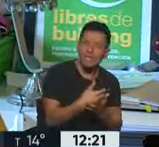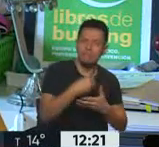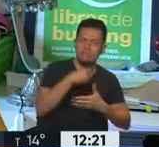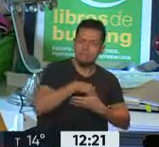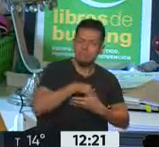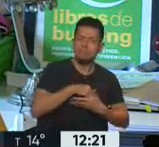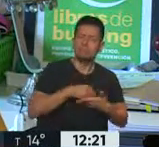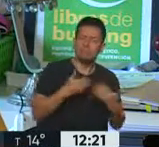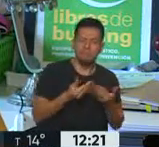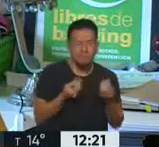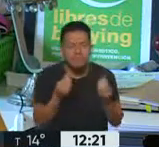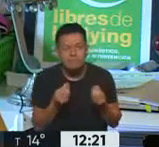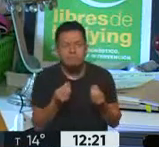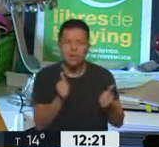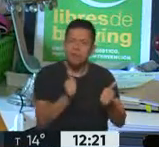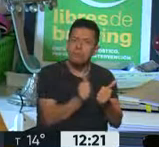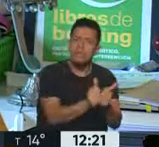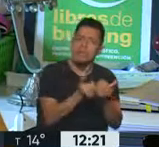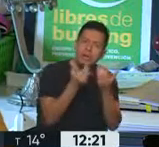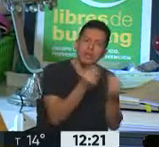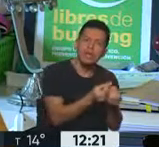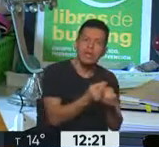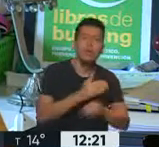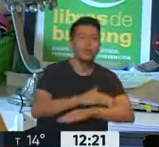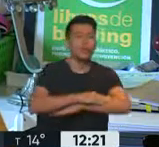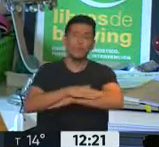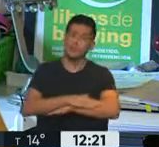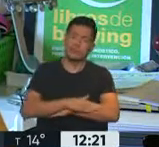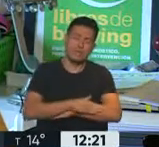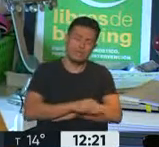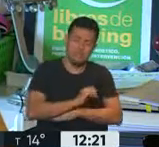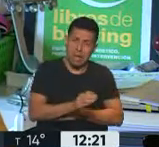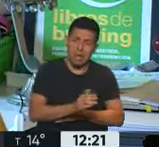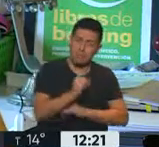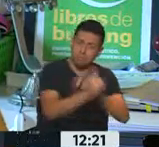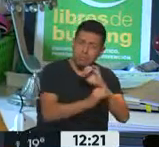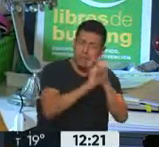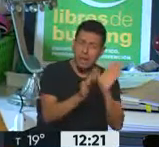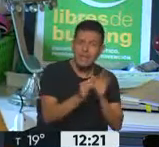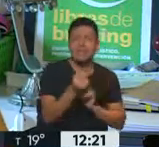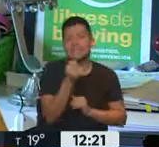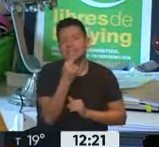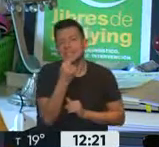que acompañarlo y hay que dejarle muy en claro que hay conductas que son inaceptables y que un chiste puede ser muy